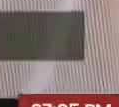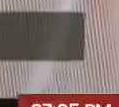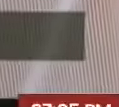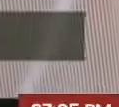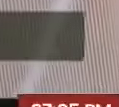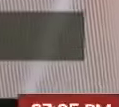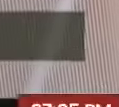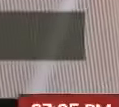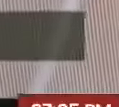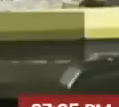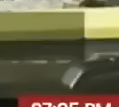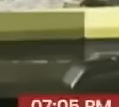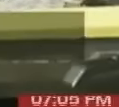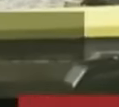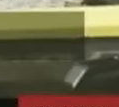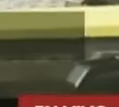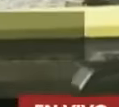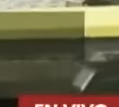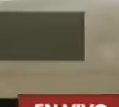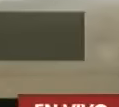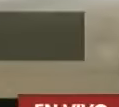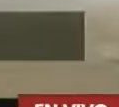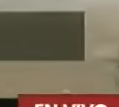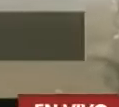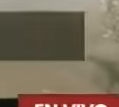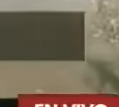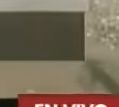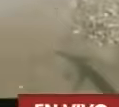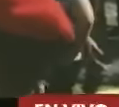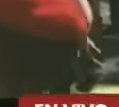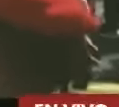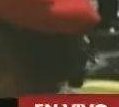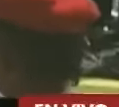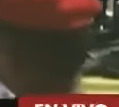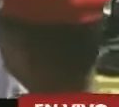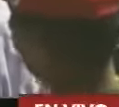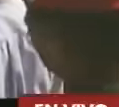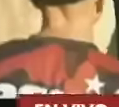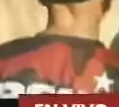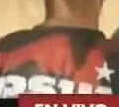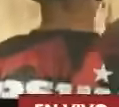la iniciativa del 1x10 del Buen Gobierno y las Bricomiles.